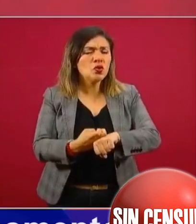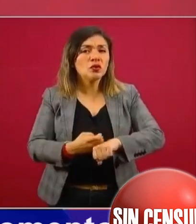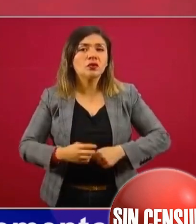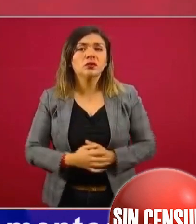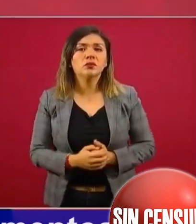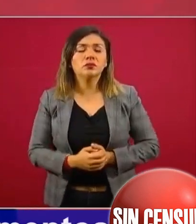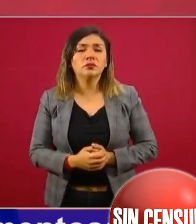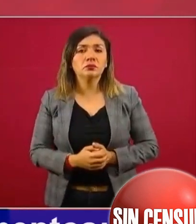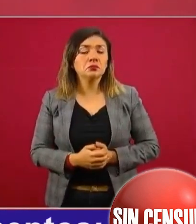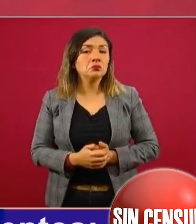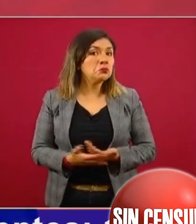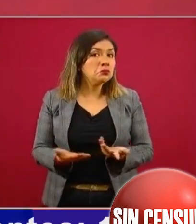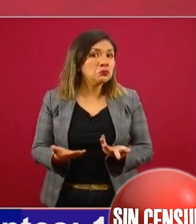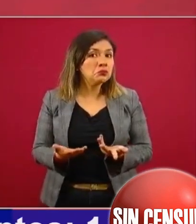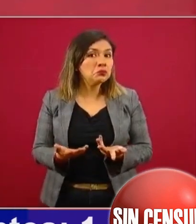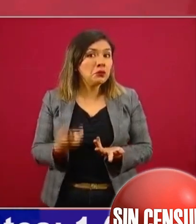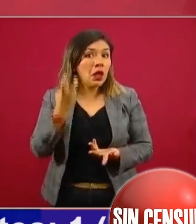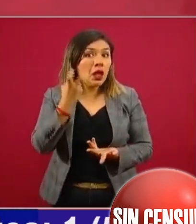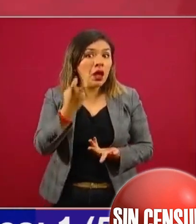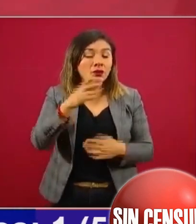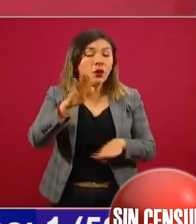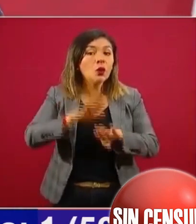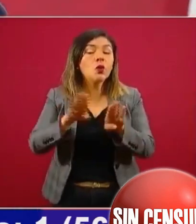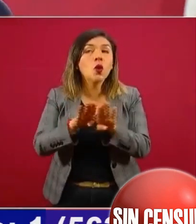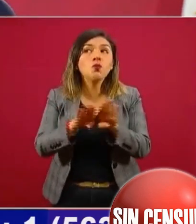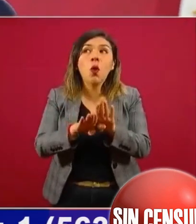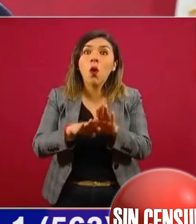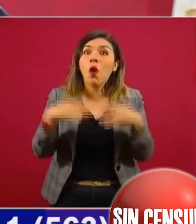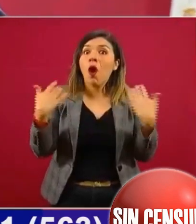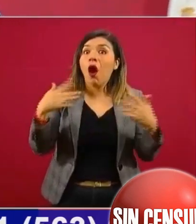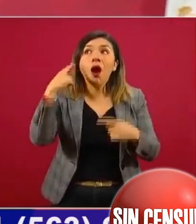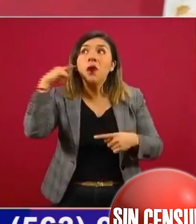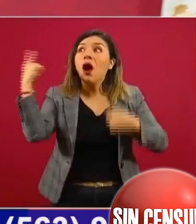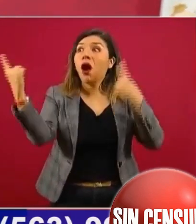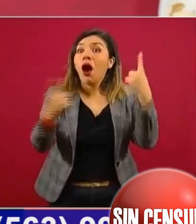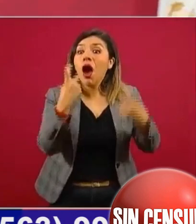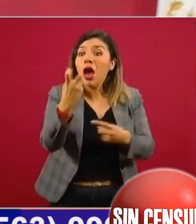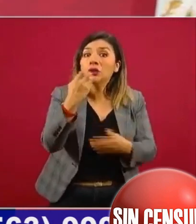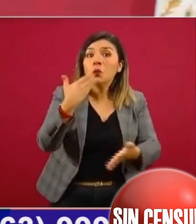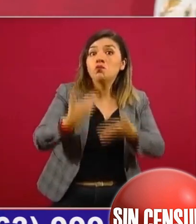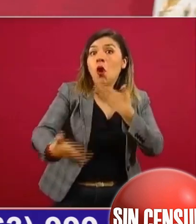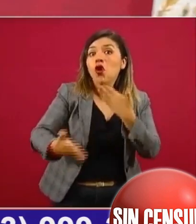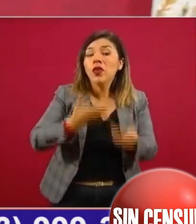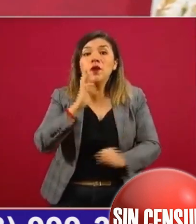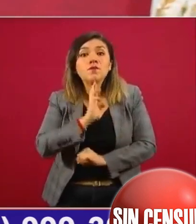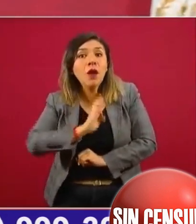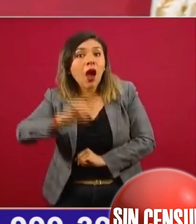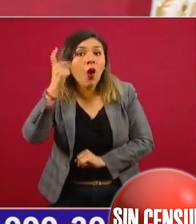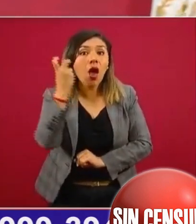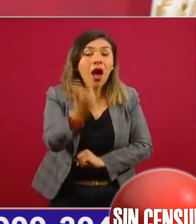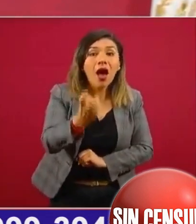Y aparentemente era la panacea, era la modernidad.